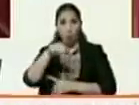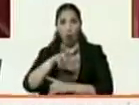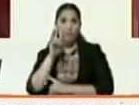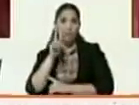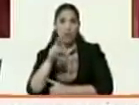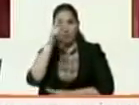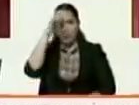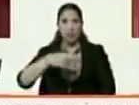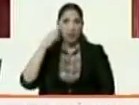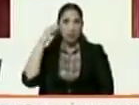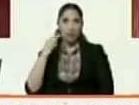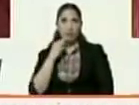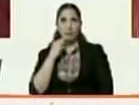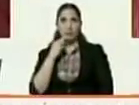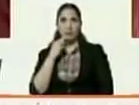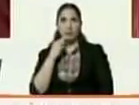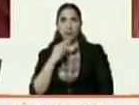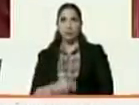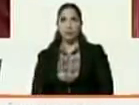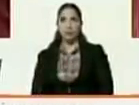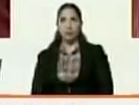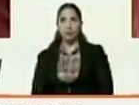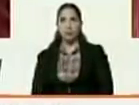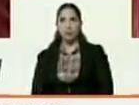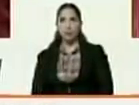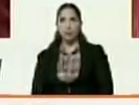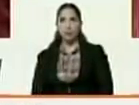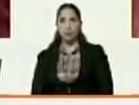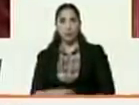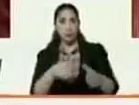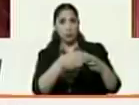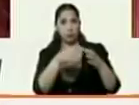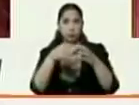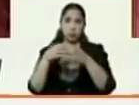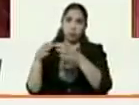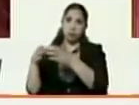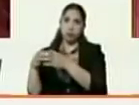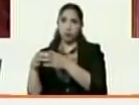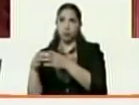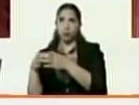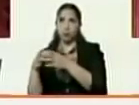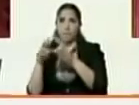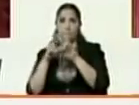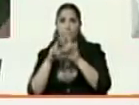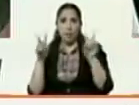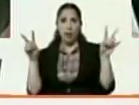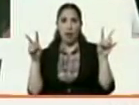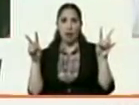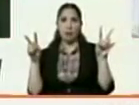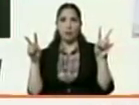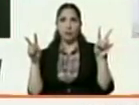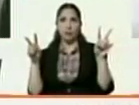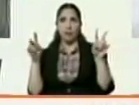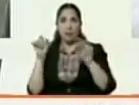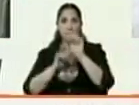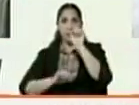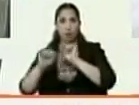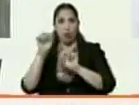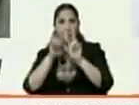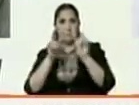Milicia Nacional Bolivariana con las brigadas, con las cuadrillas de paz, de defensores de la paz.